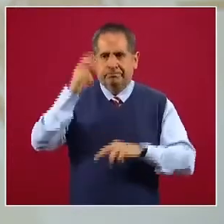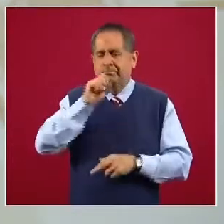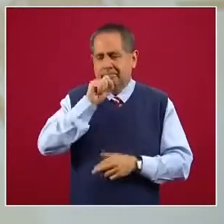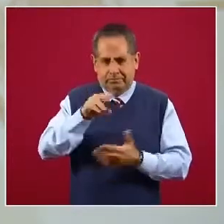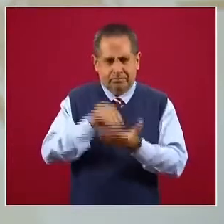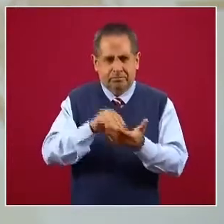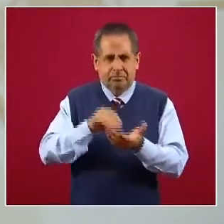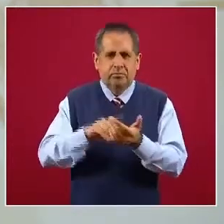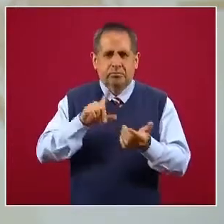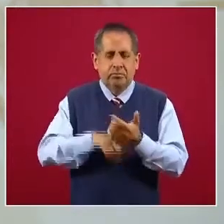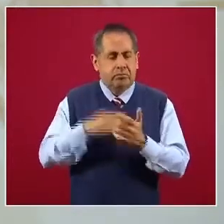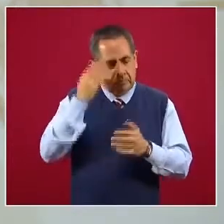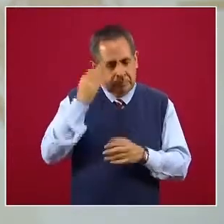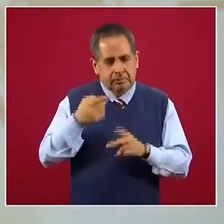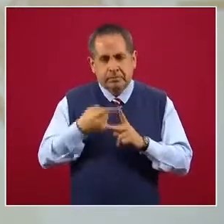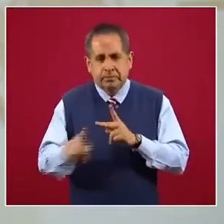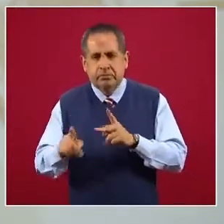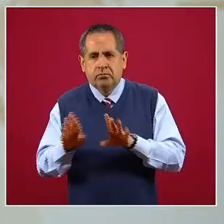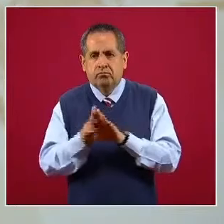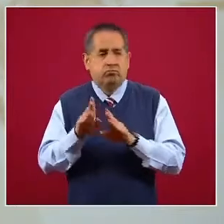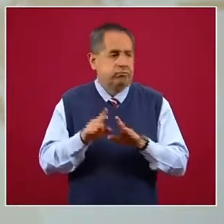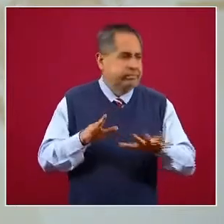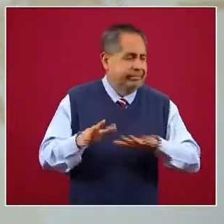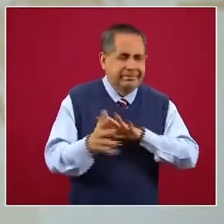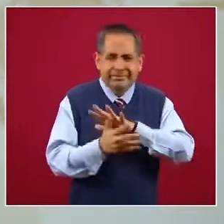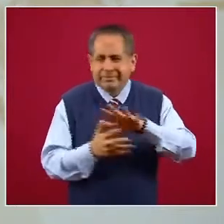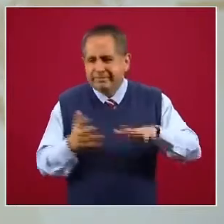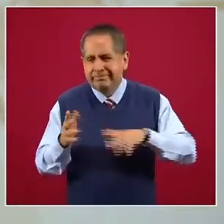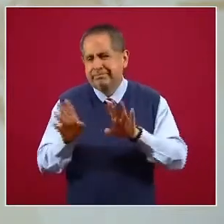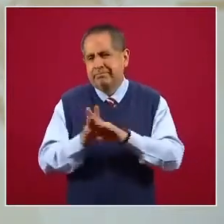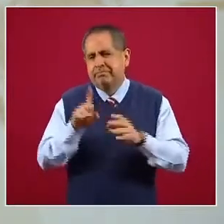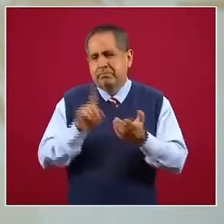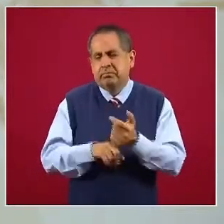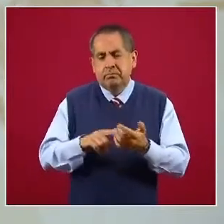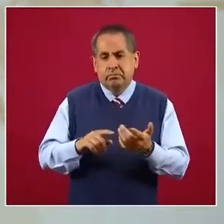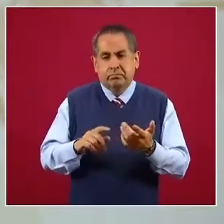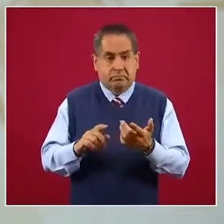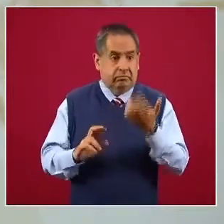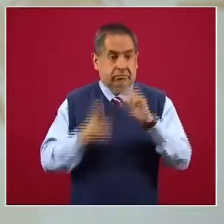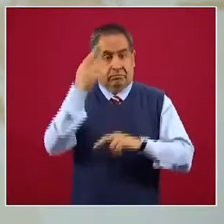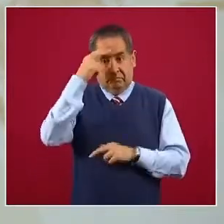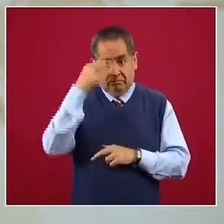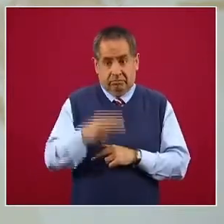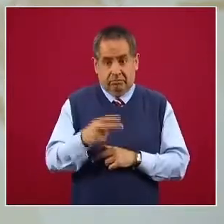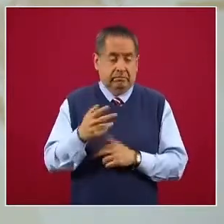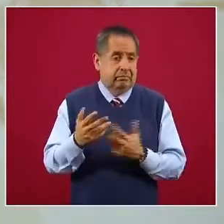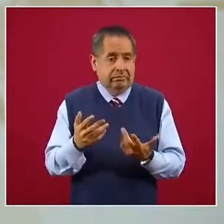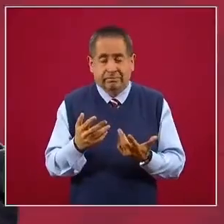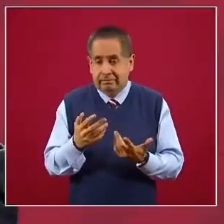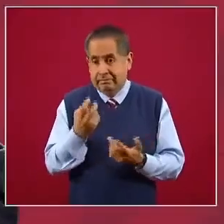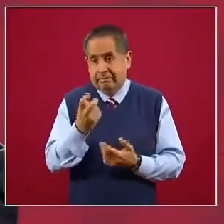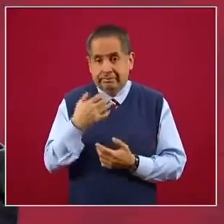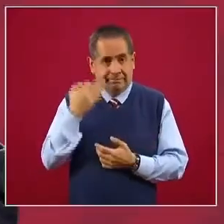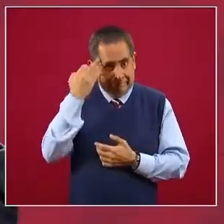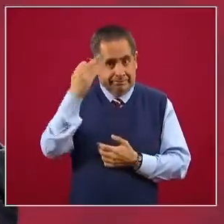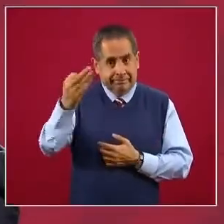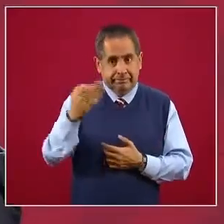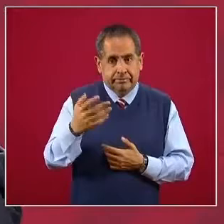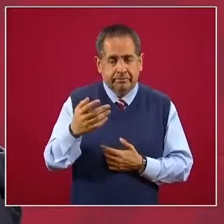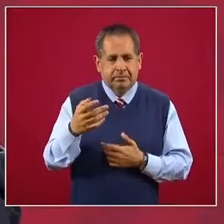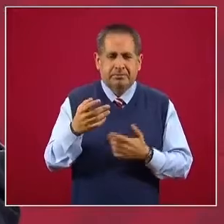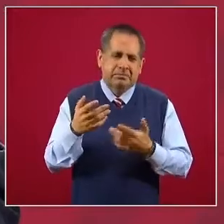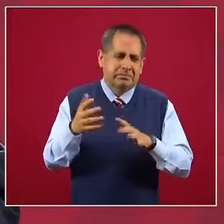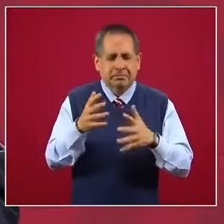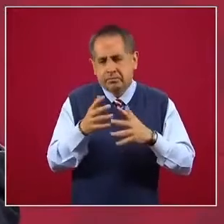estaba todavía en una fase temprana de recuperación tras la Revolución Mexicana,